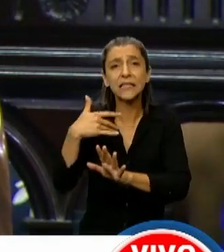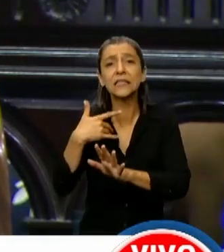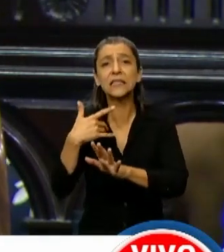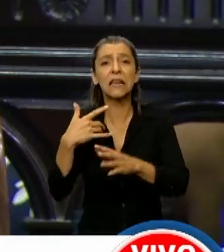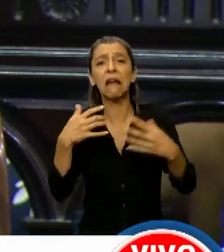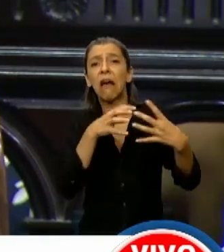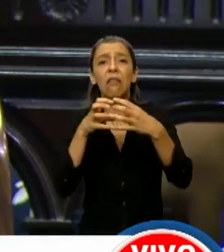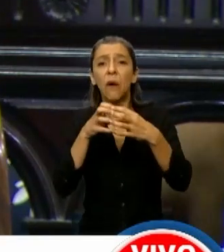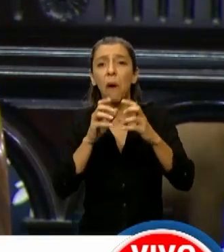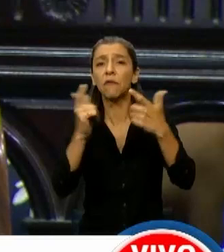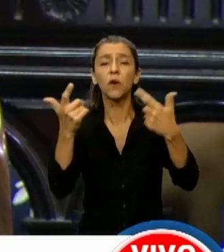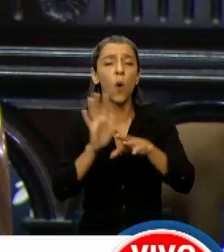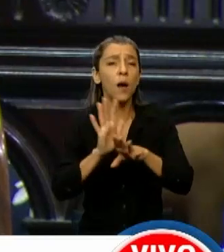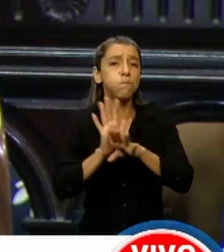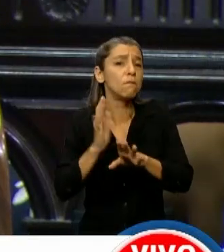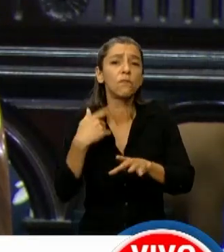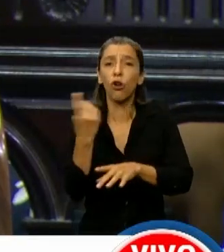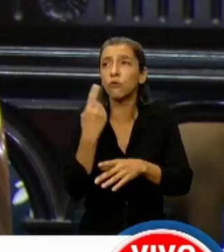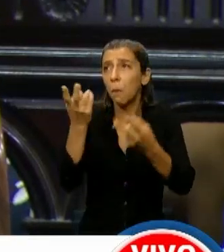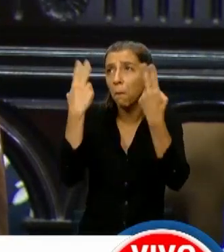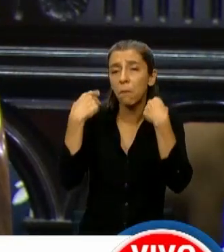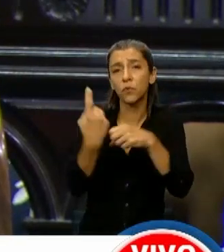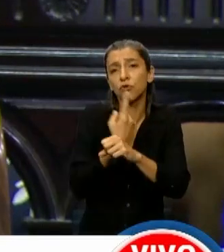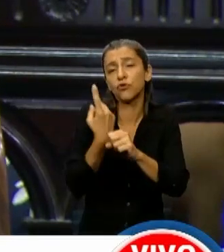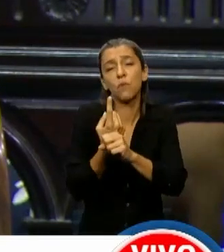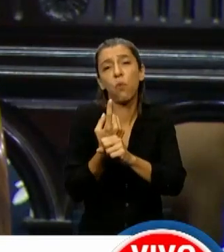discusión y no se construye sobre premisas falsas.